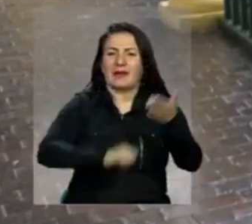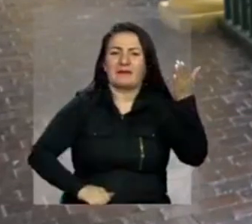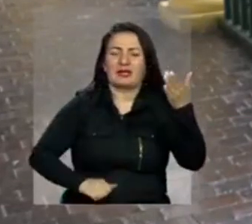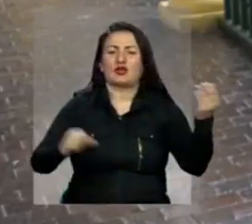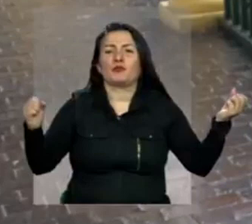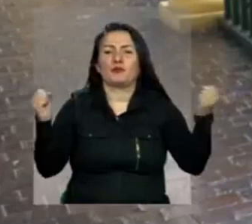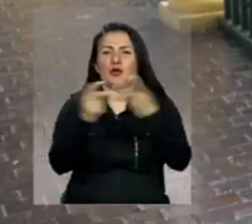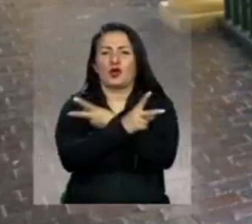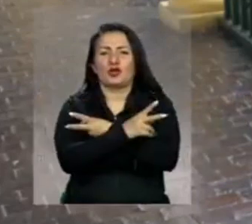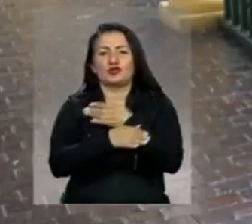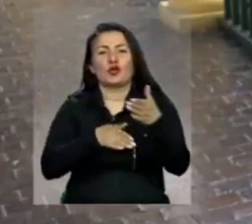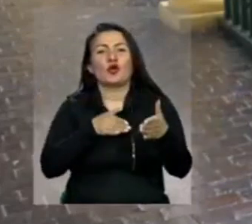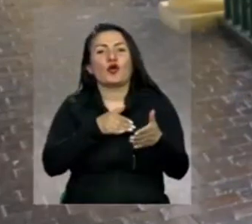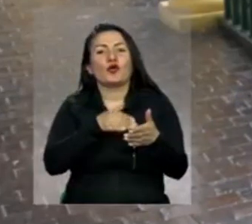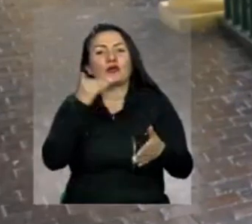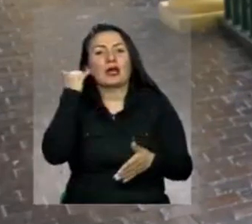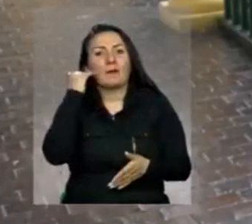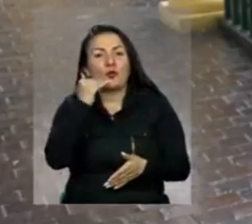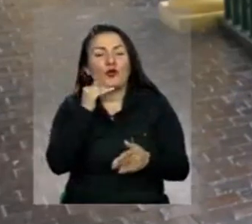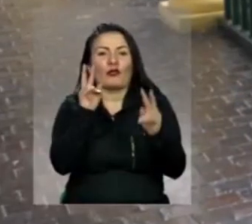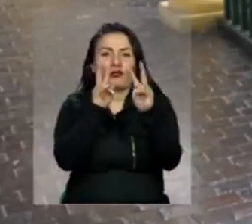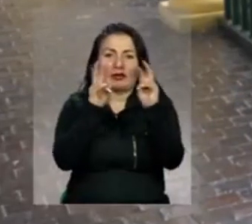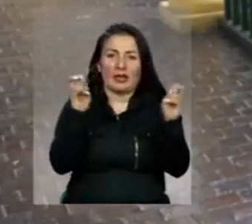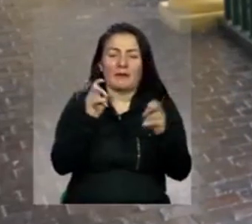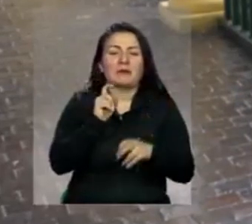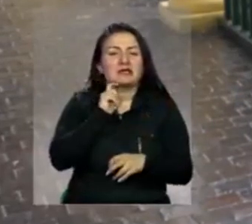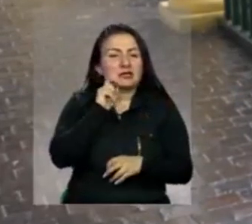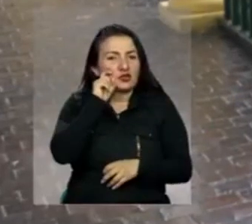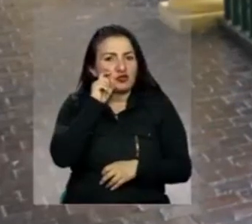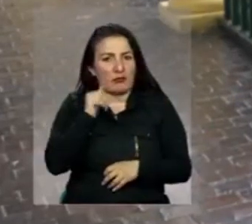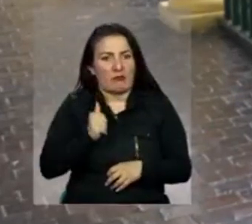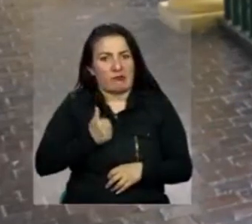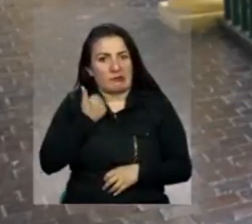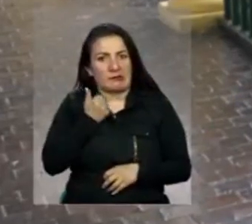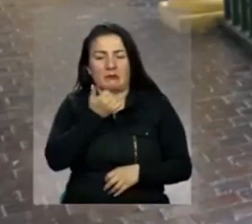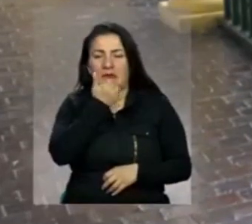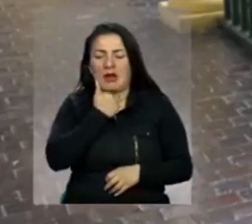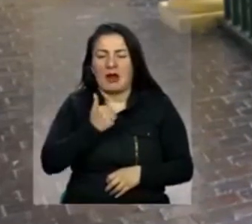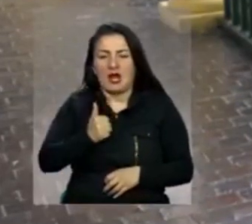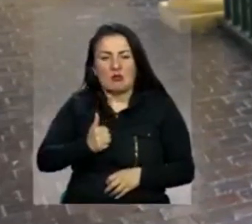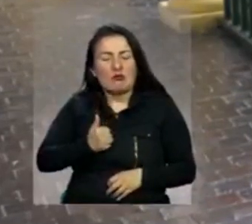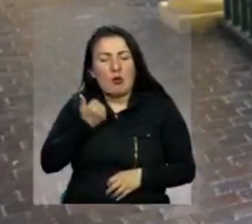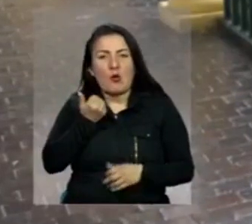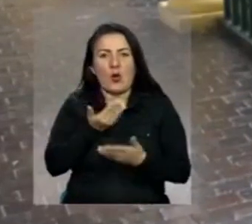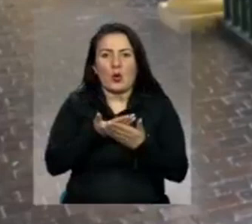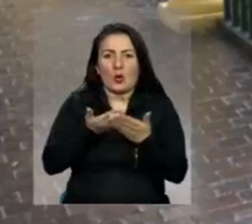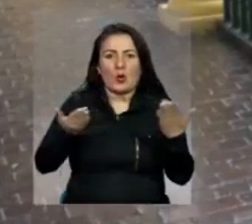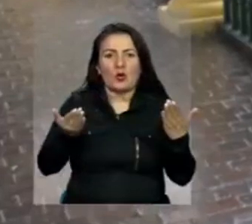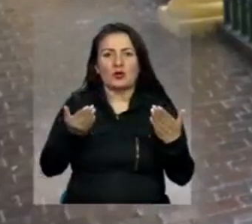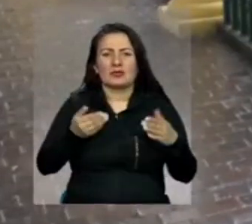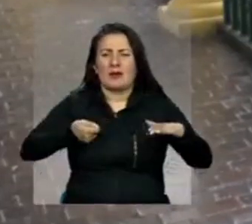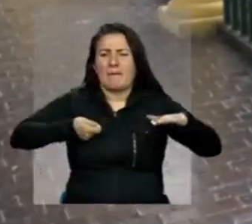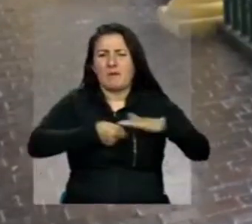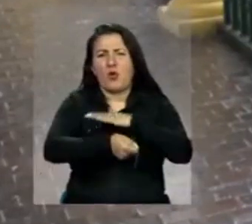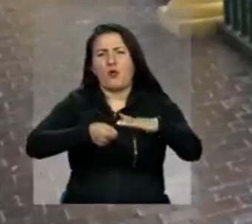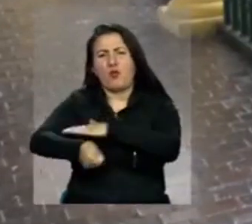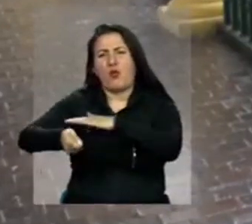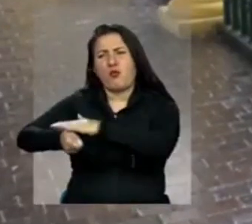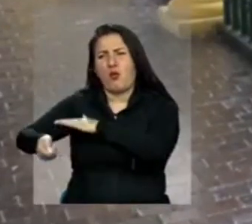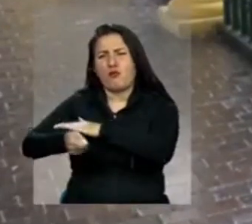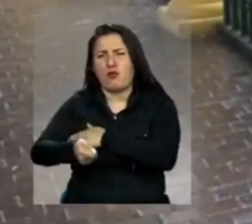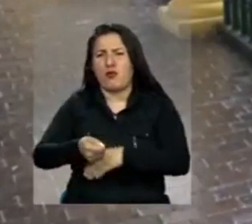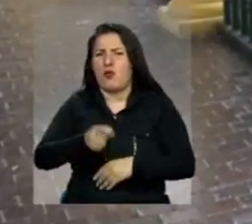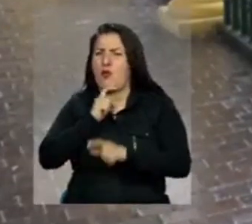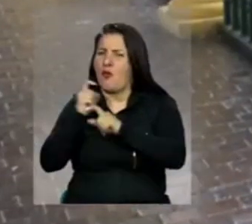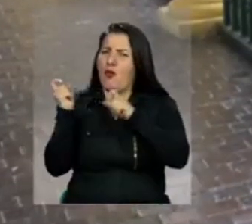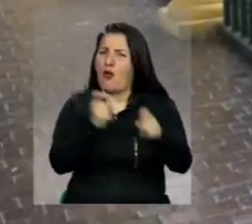violencia contra la mujer, temas como la violencia sexual precisamente, el abuso y también los feminicidios en Bogotá. Se